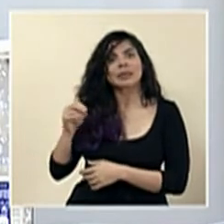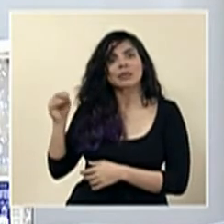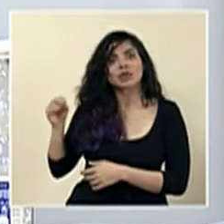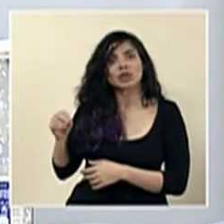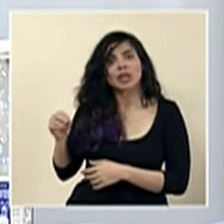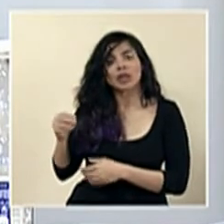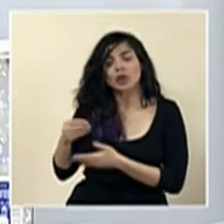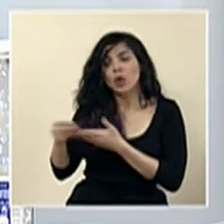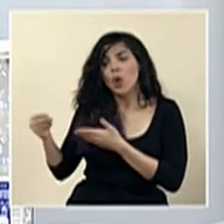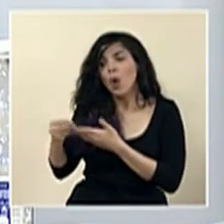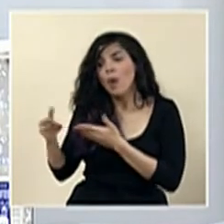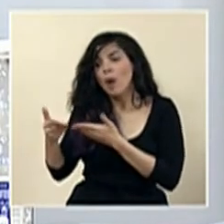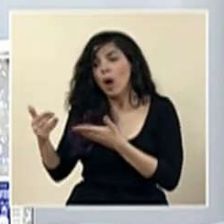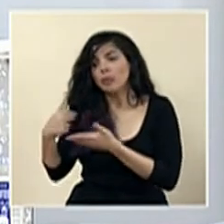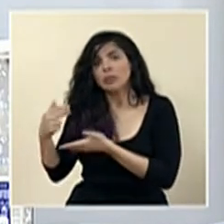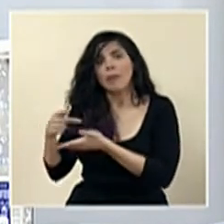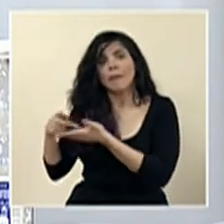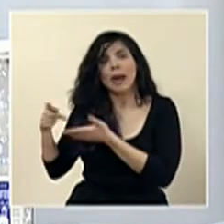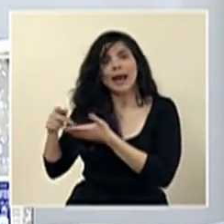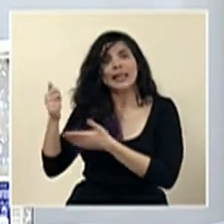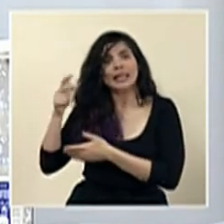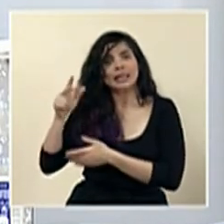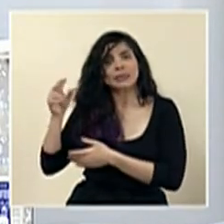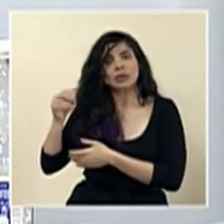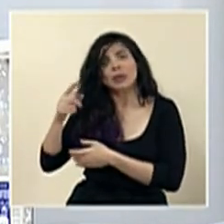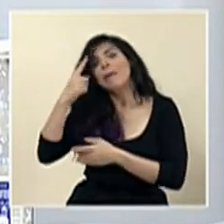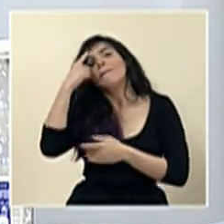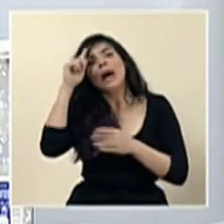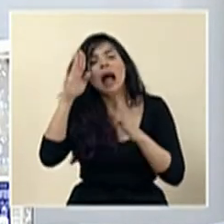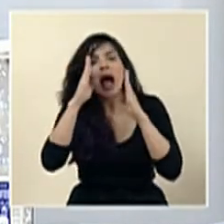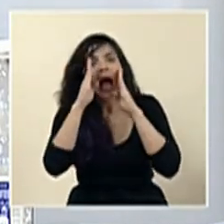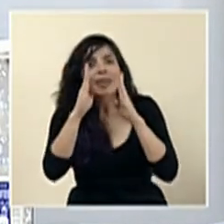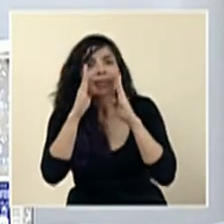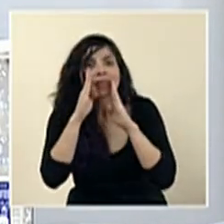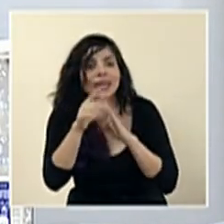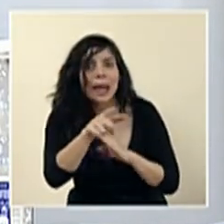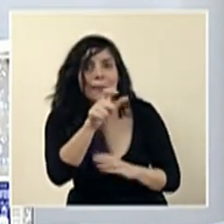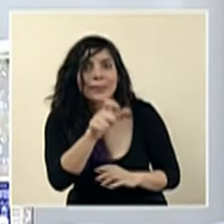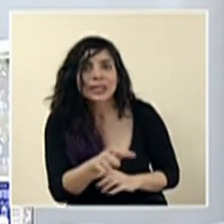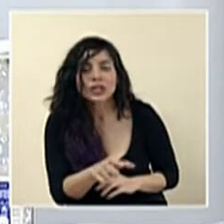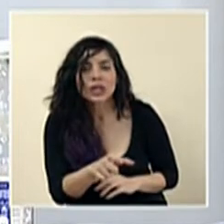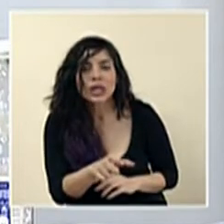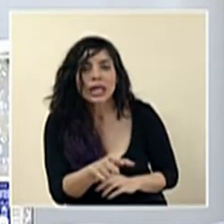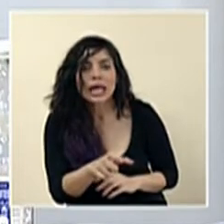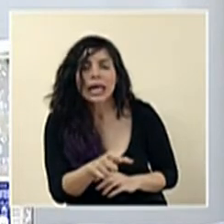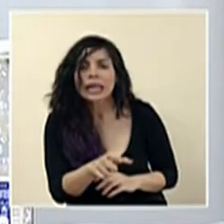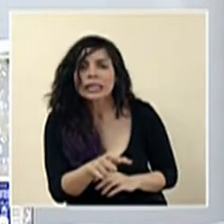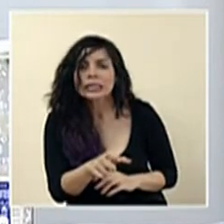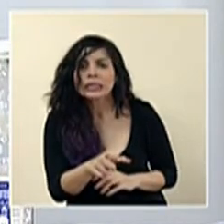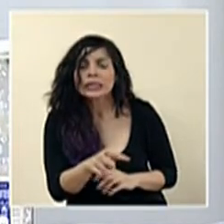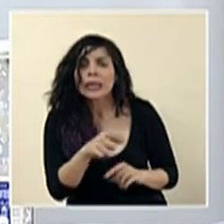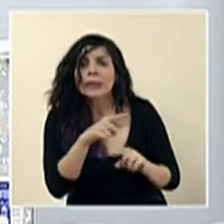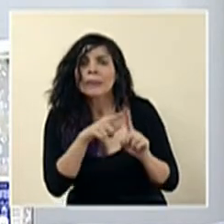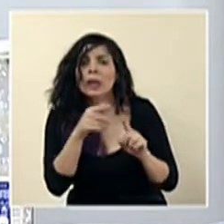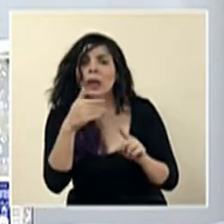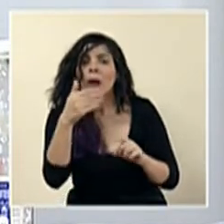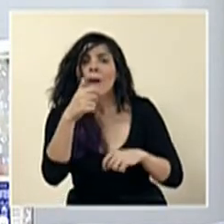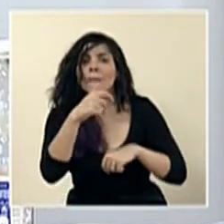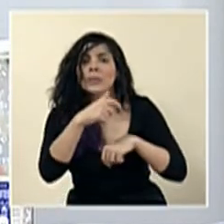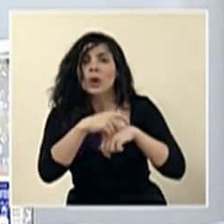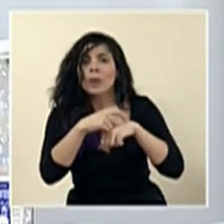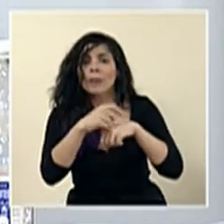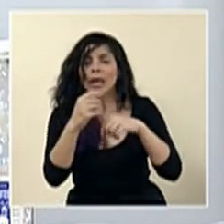que compra, los bienes y servicios, para poder atender a ese huésped. Cuando viene el momento de